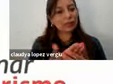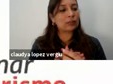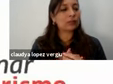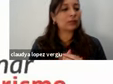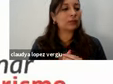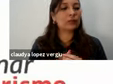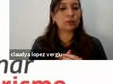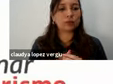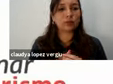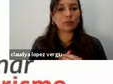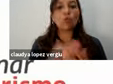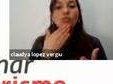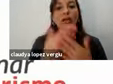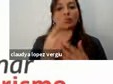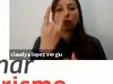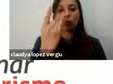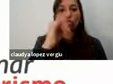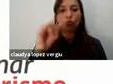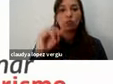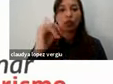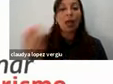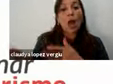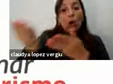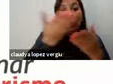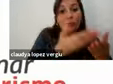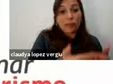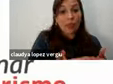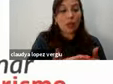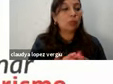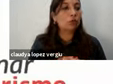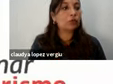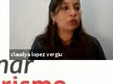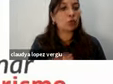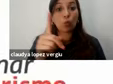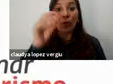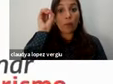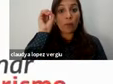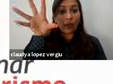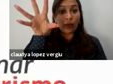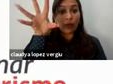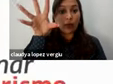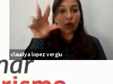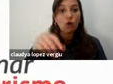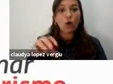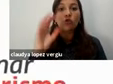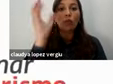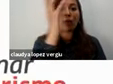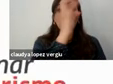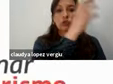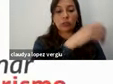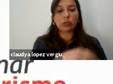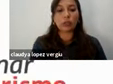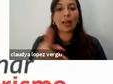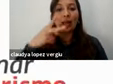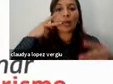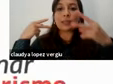Muchas gracias, Susiela. Muchas gracias. A continuación, un video sobre el Bosque de las Nuas en la región San